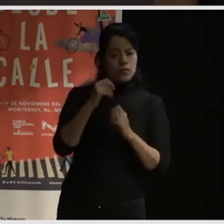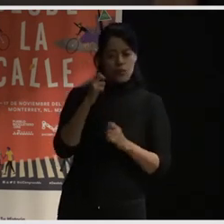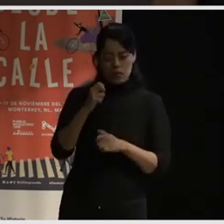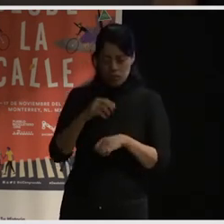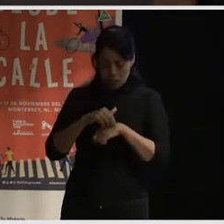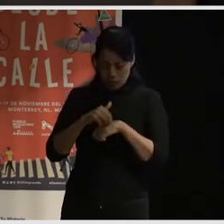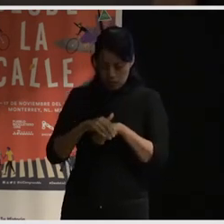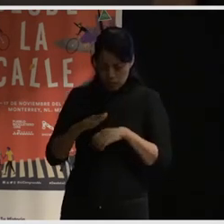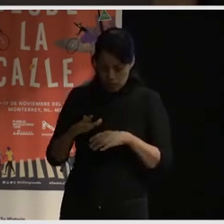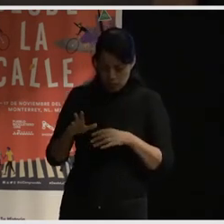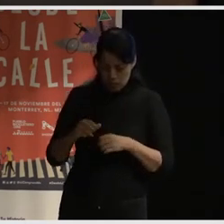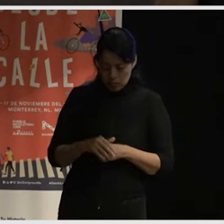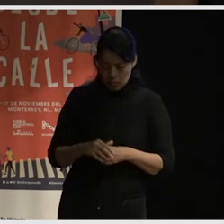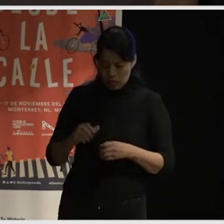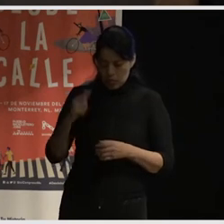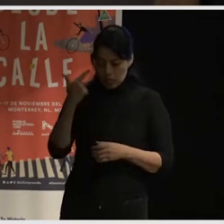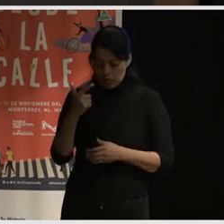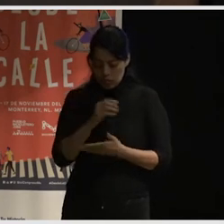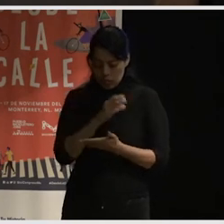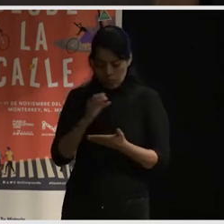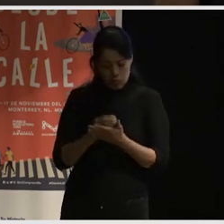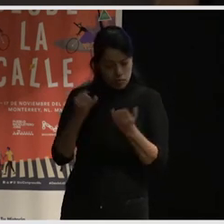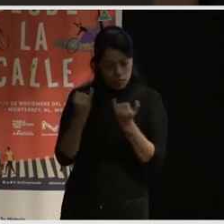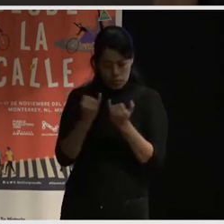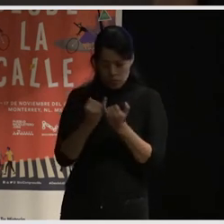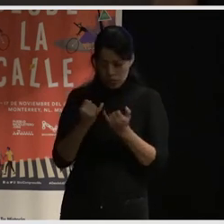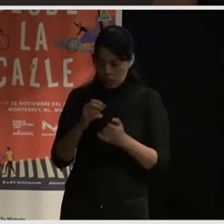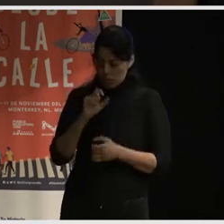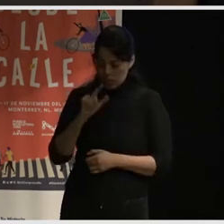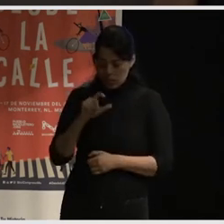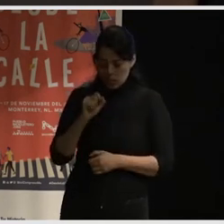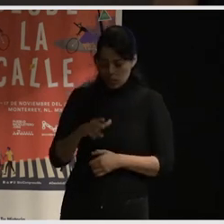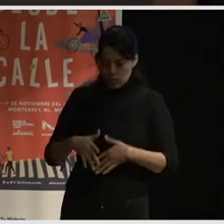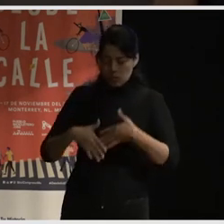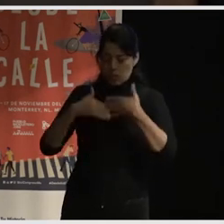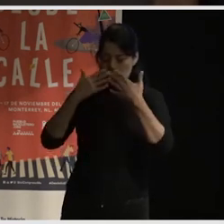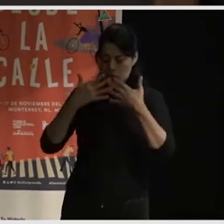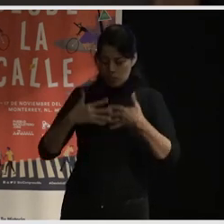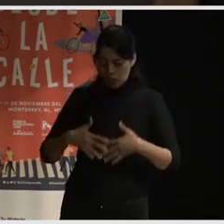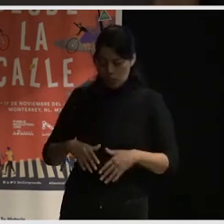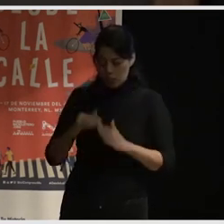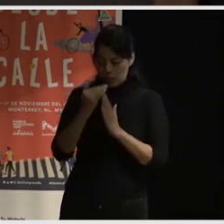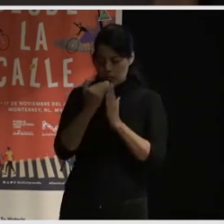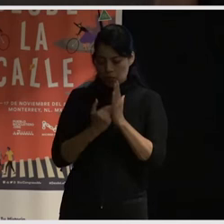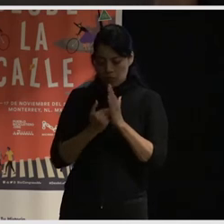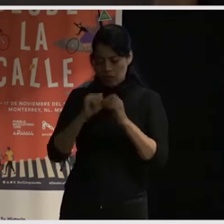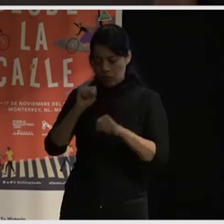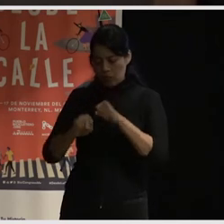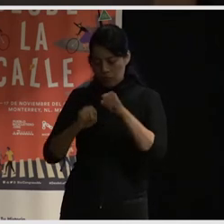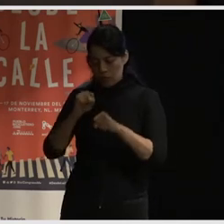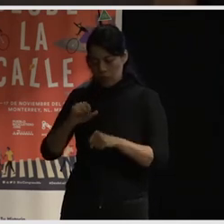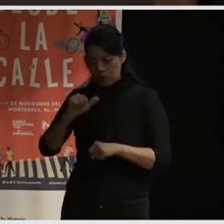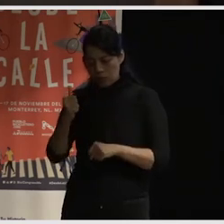recabados de las 7 ciudades pasó lo mismo o sea que respiras menos esos contaminantes en bicicleta que en los